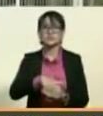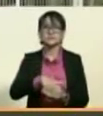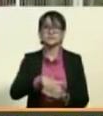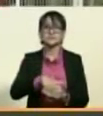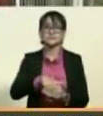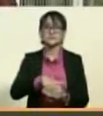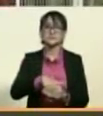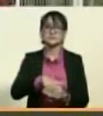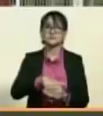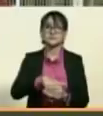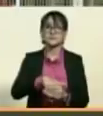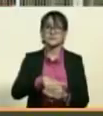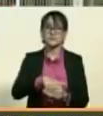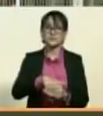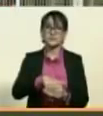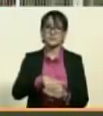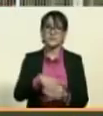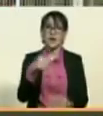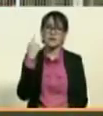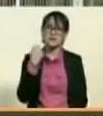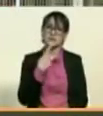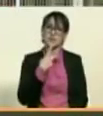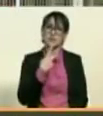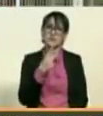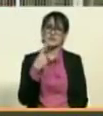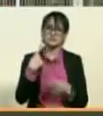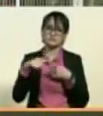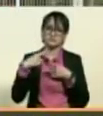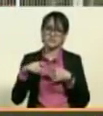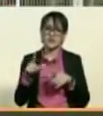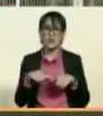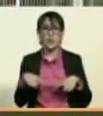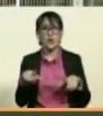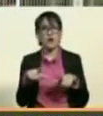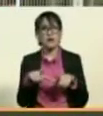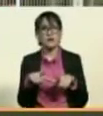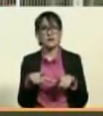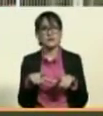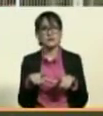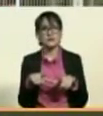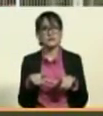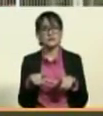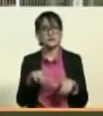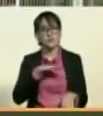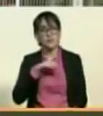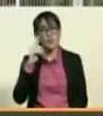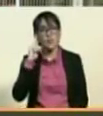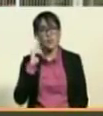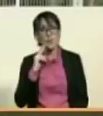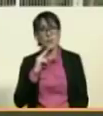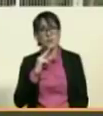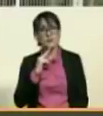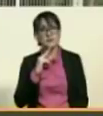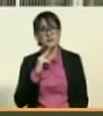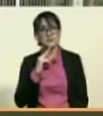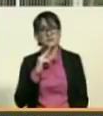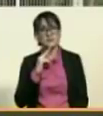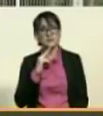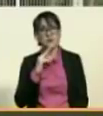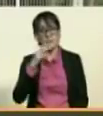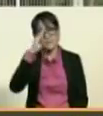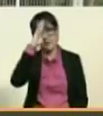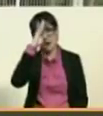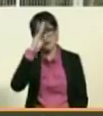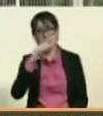le he dicho ayer, lo dije en varios lugares, en el estado Bolívar, en